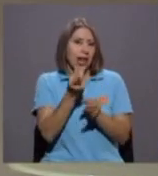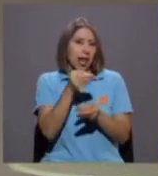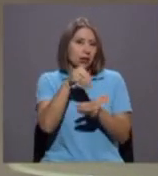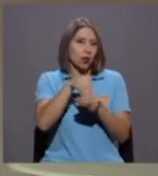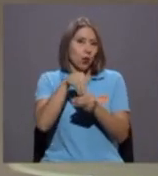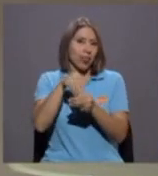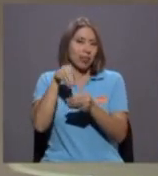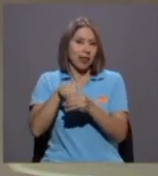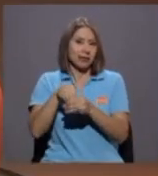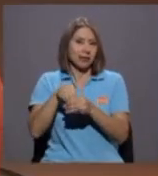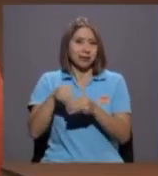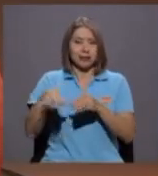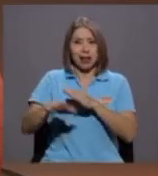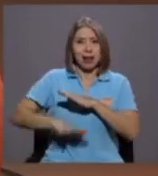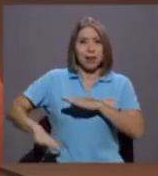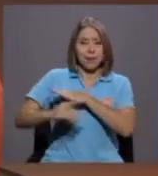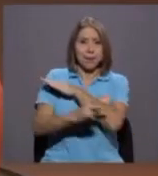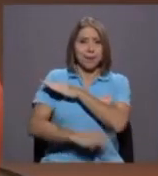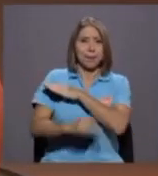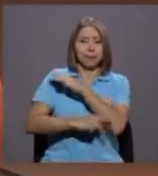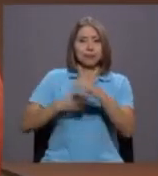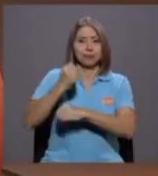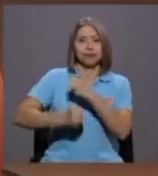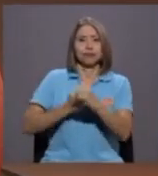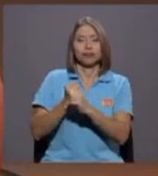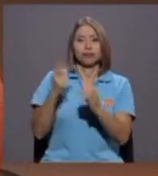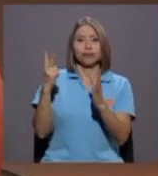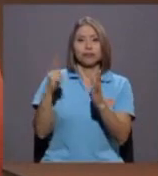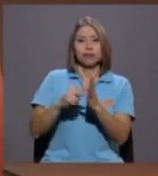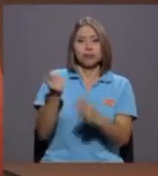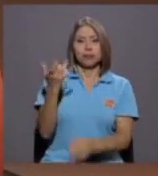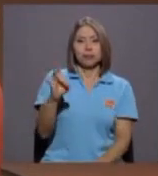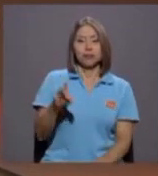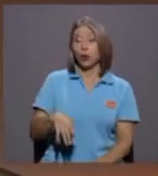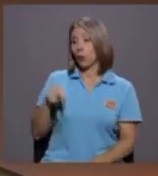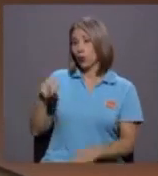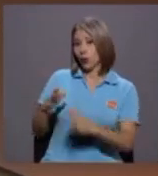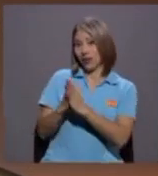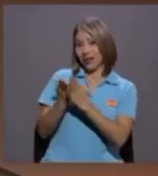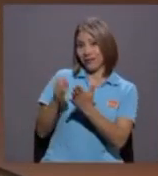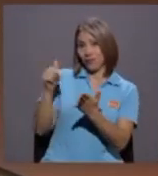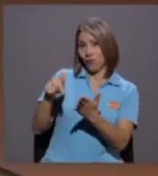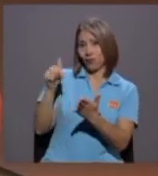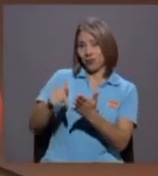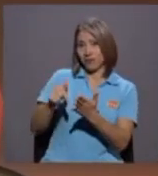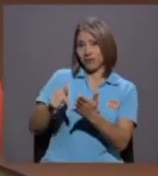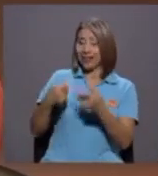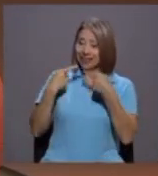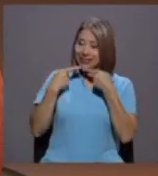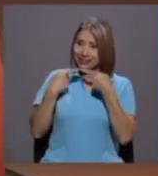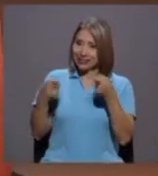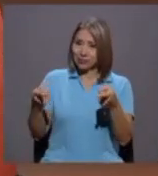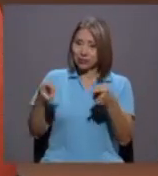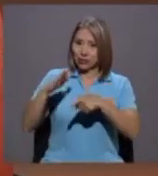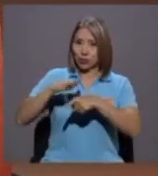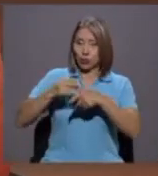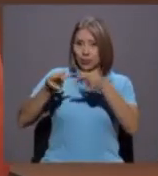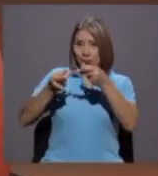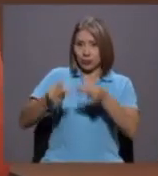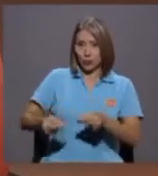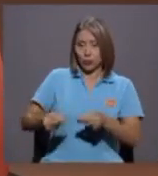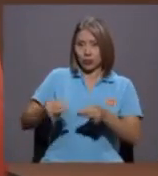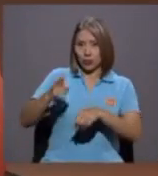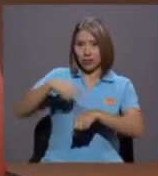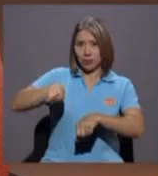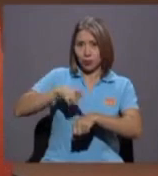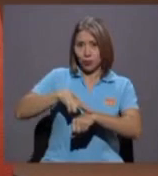el 2018? Bueno, en el informe, el dictamen de la liquidación del presupuesto de la República, que es el informe